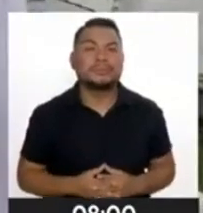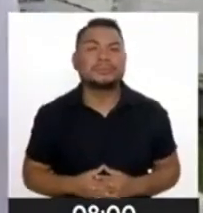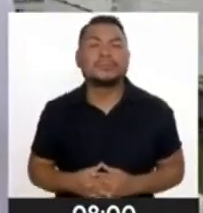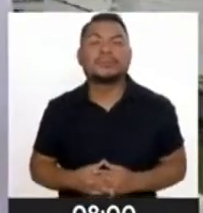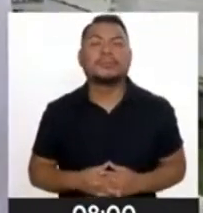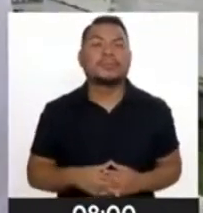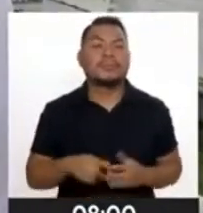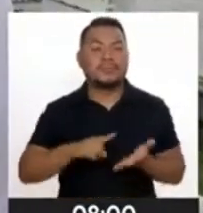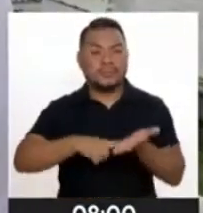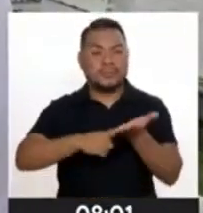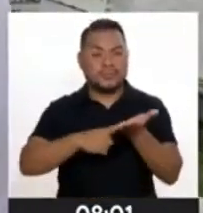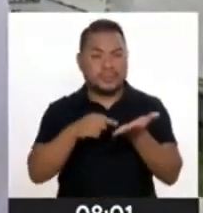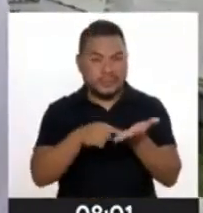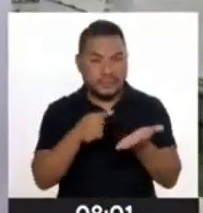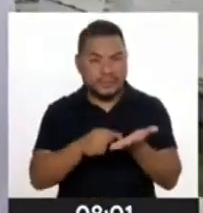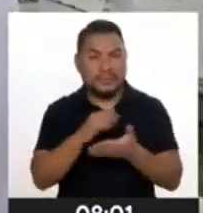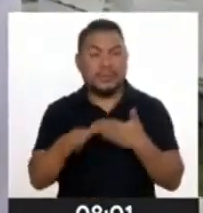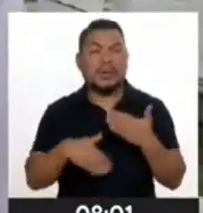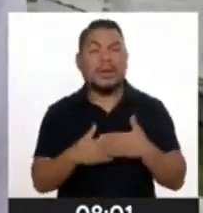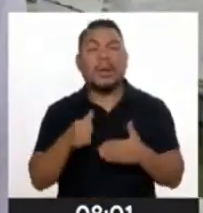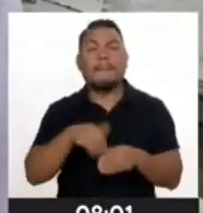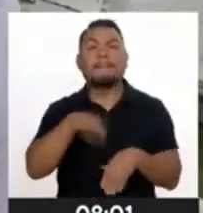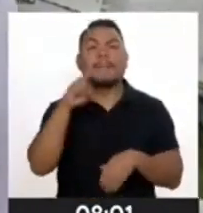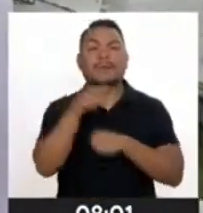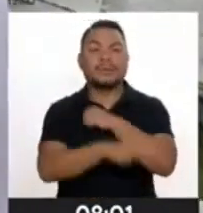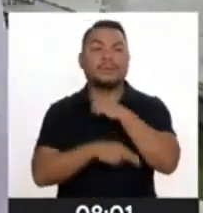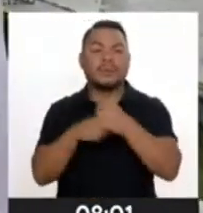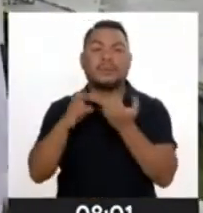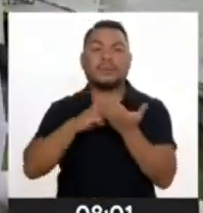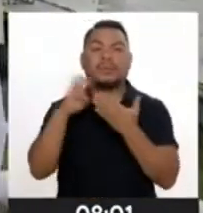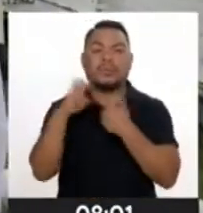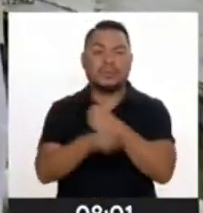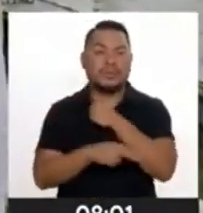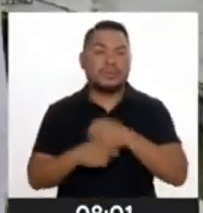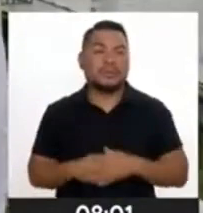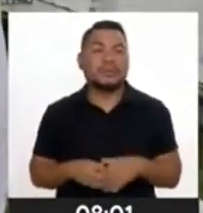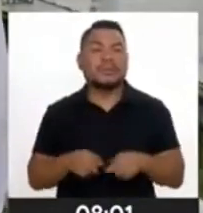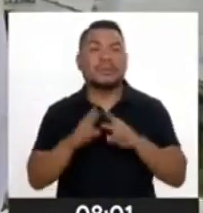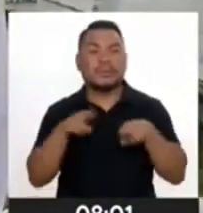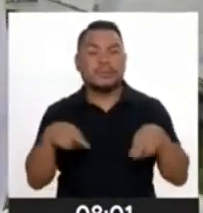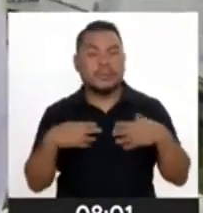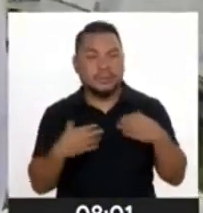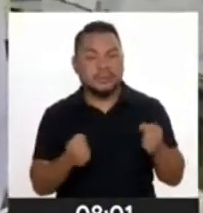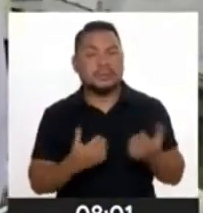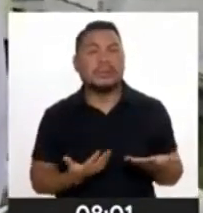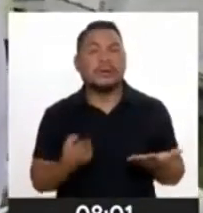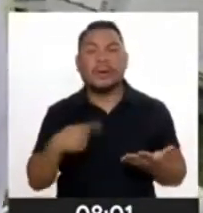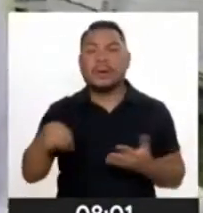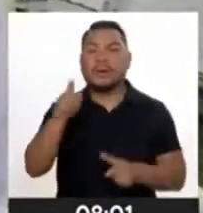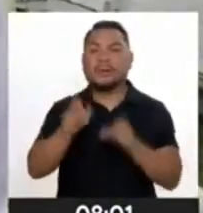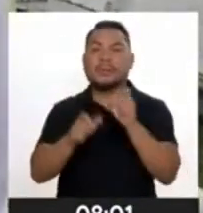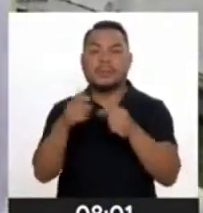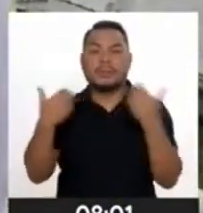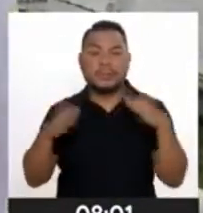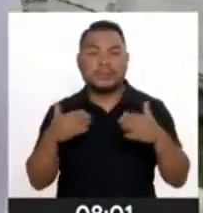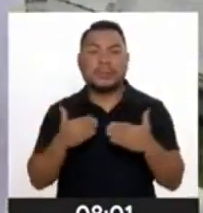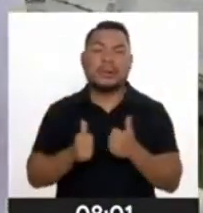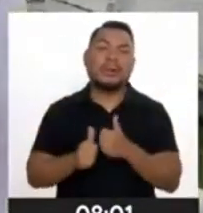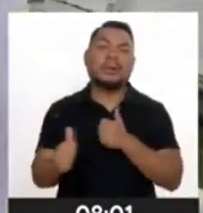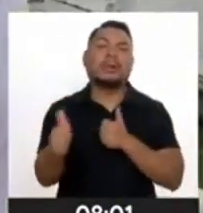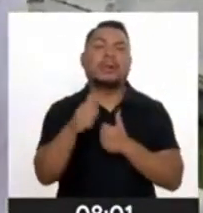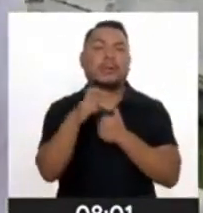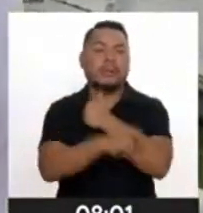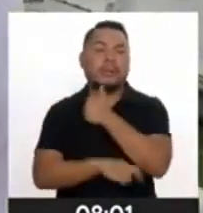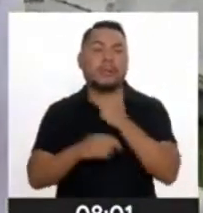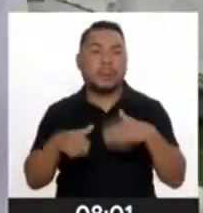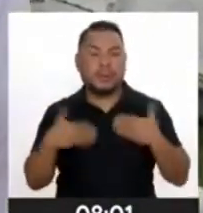RENIEC, como Banco de la Nación, los programas sociales, la Dirección Regional de Salud, a las personas que están más alejadas del país y